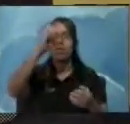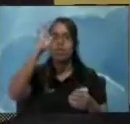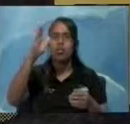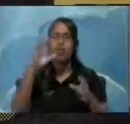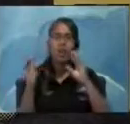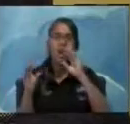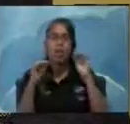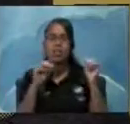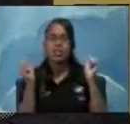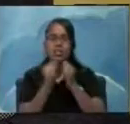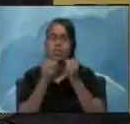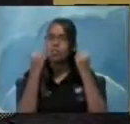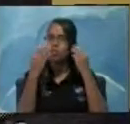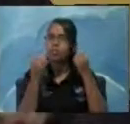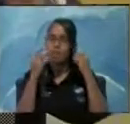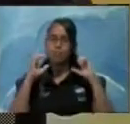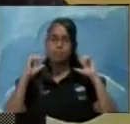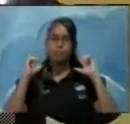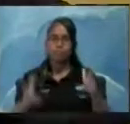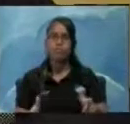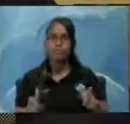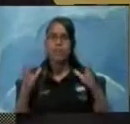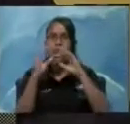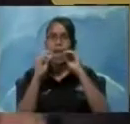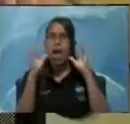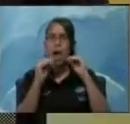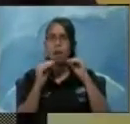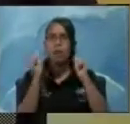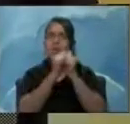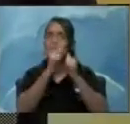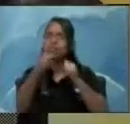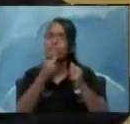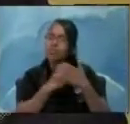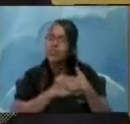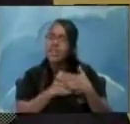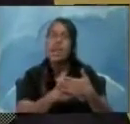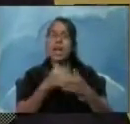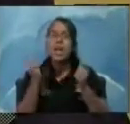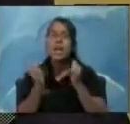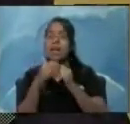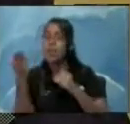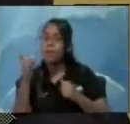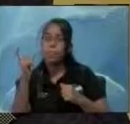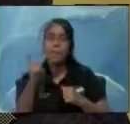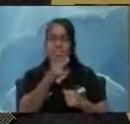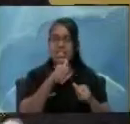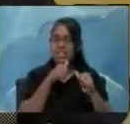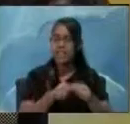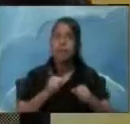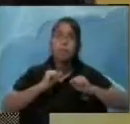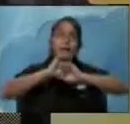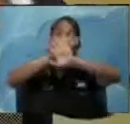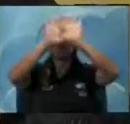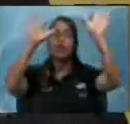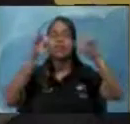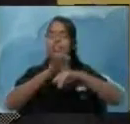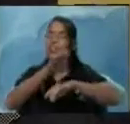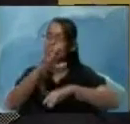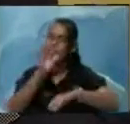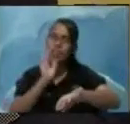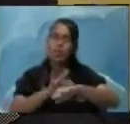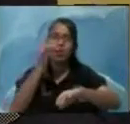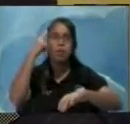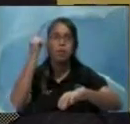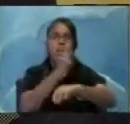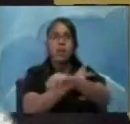con tal con tal autoridad la habla con tal de nuedo que esa gente se va a quedar maravillado así que Déjate tocar por el